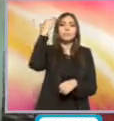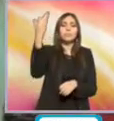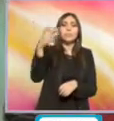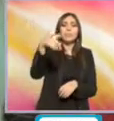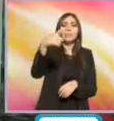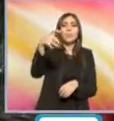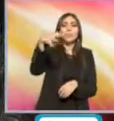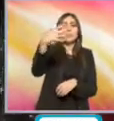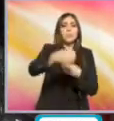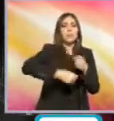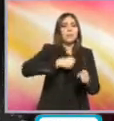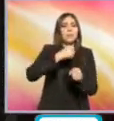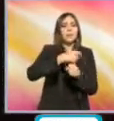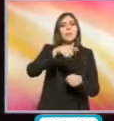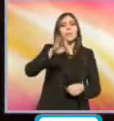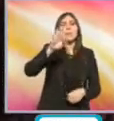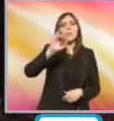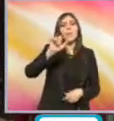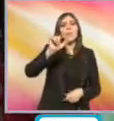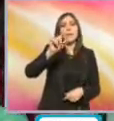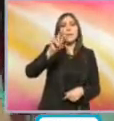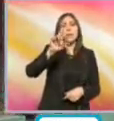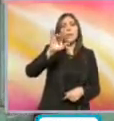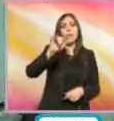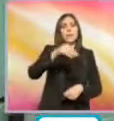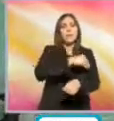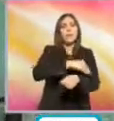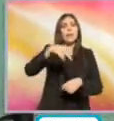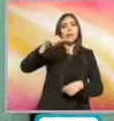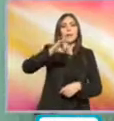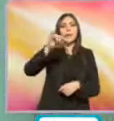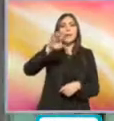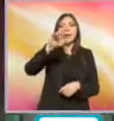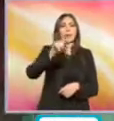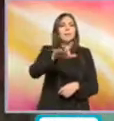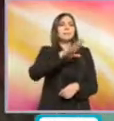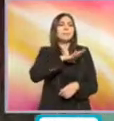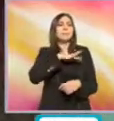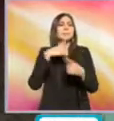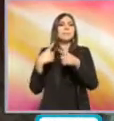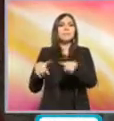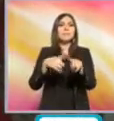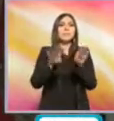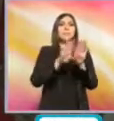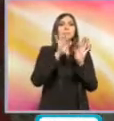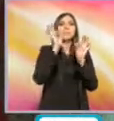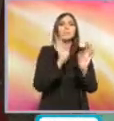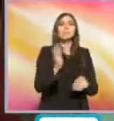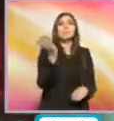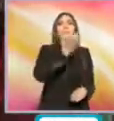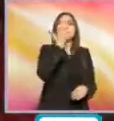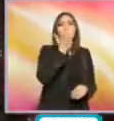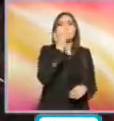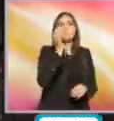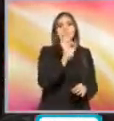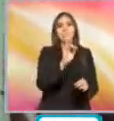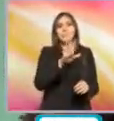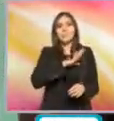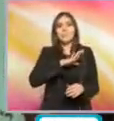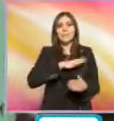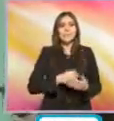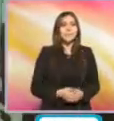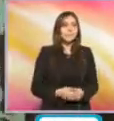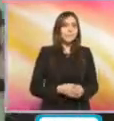esta afiladuría de los Nájera, que mire, afilan como la tradición manda. Ya le enseñé